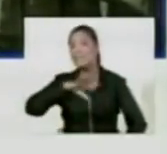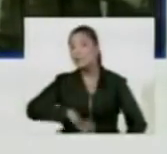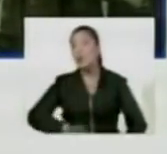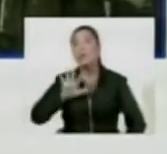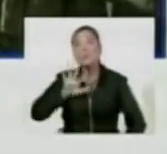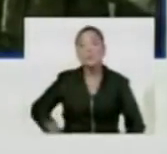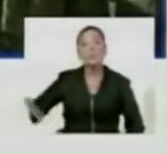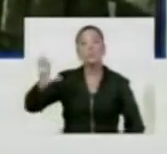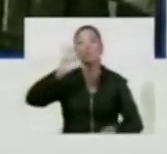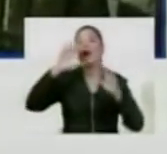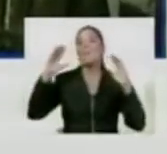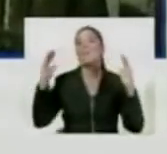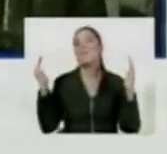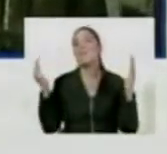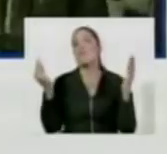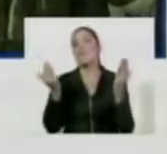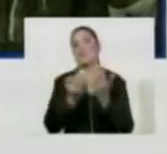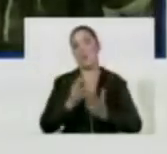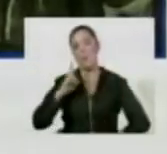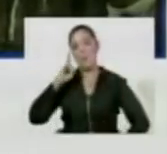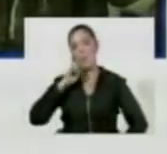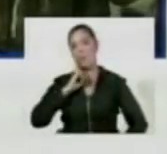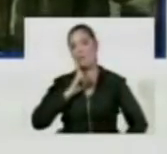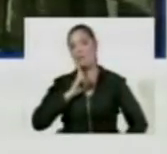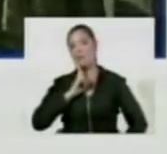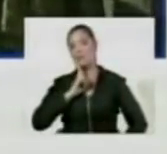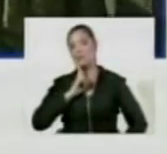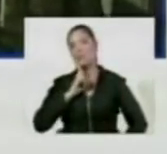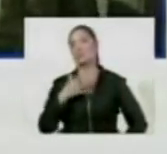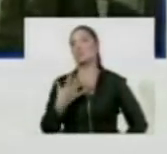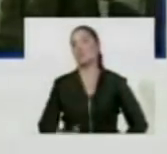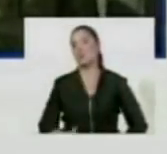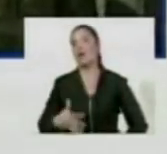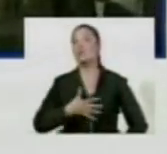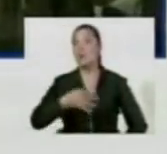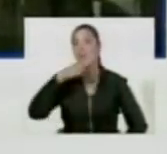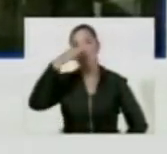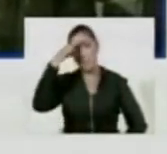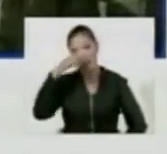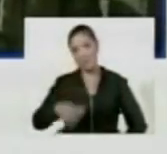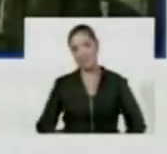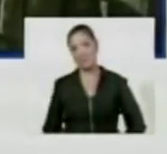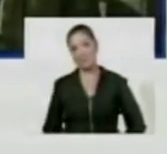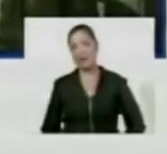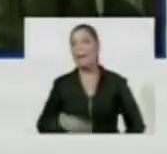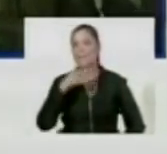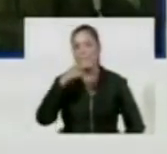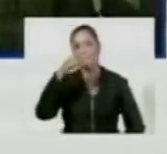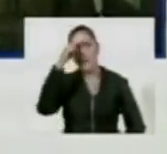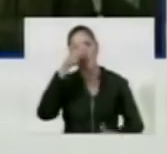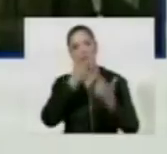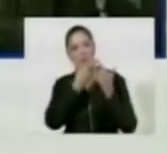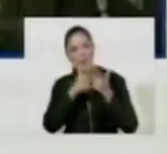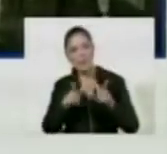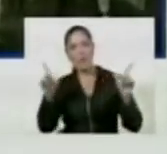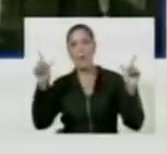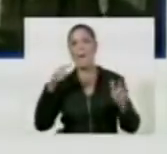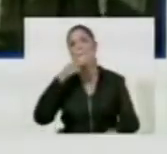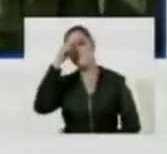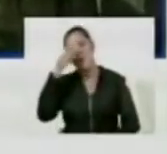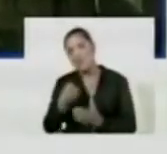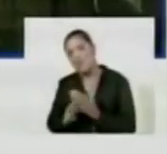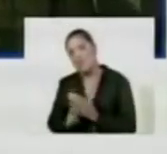humanidad entera, Simón Bolívar. Y es nuestro padre, padre libertador, padre fundador.